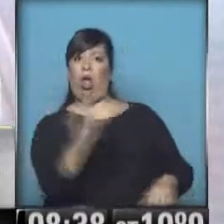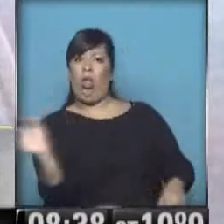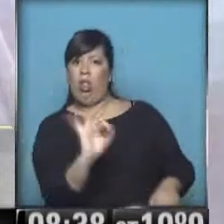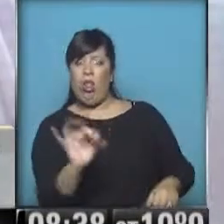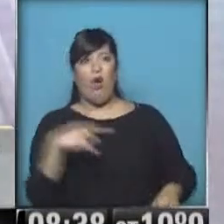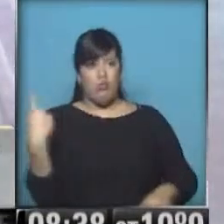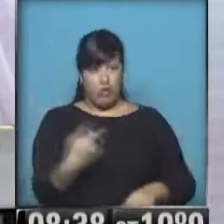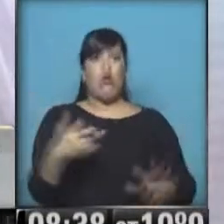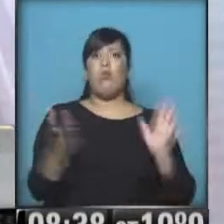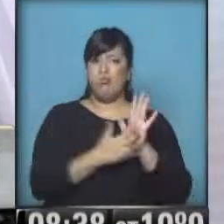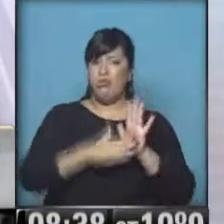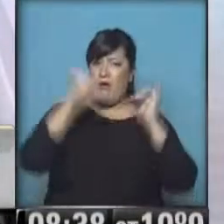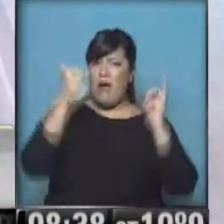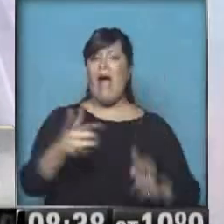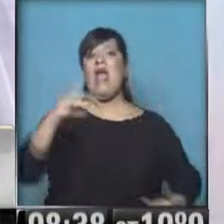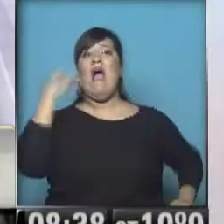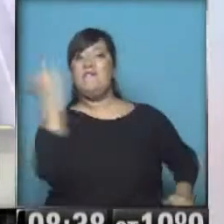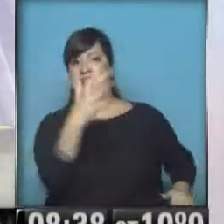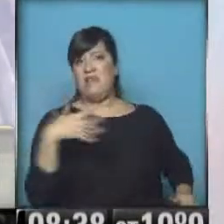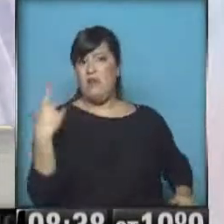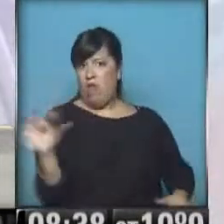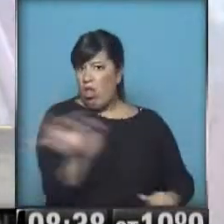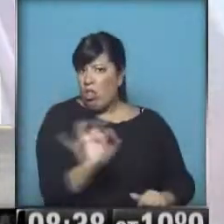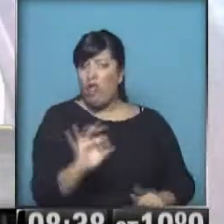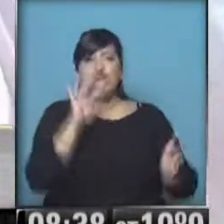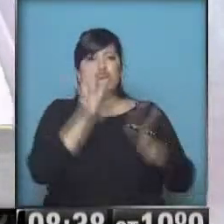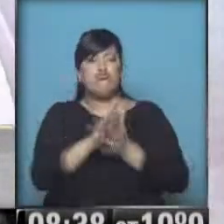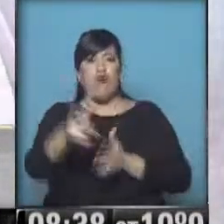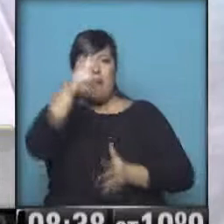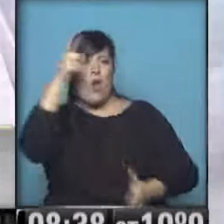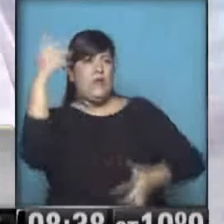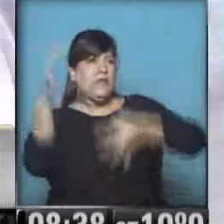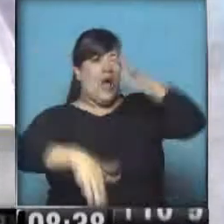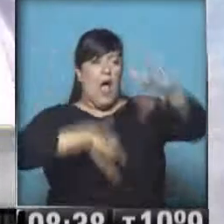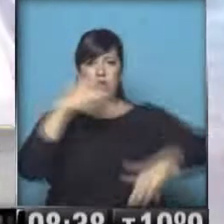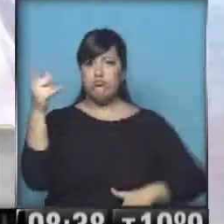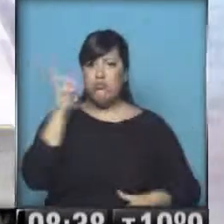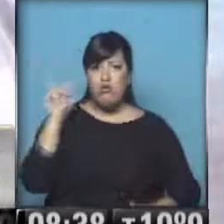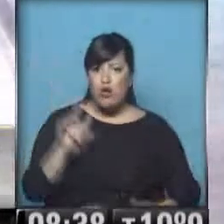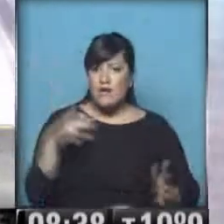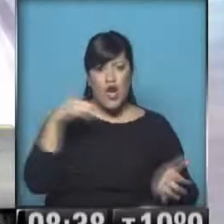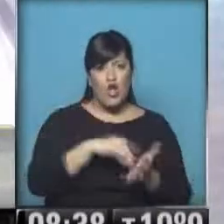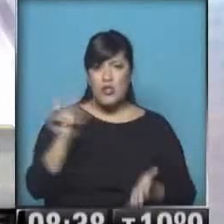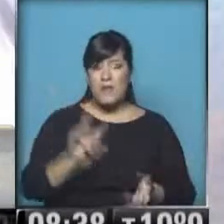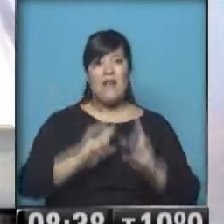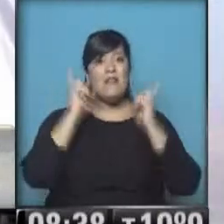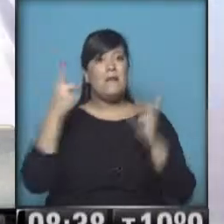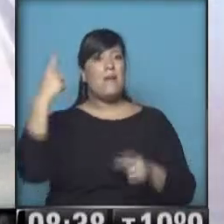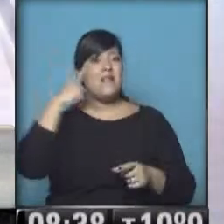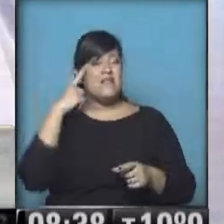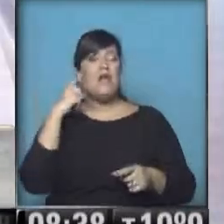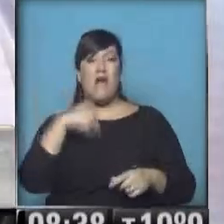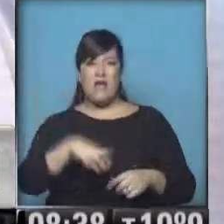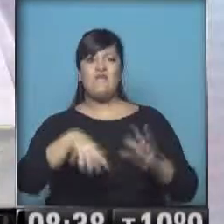nosotros pudimos comprobar, al director del hospital que se iba a hacer esta temaña actuación. Aún considerando que iba a haber un